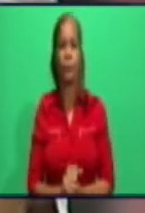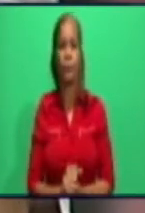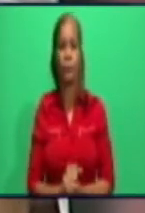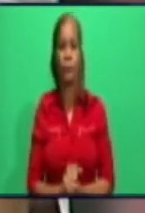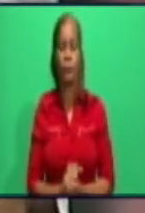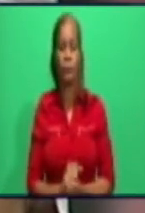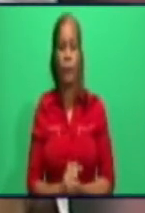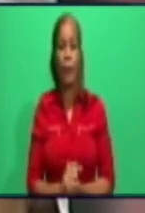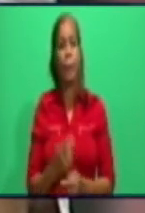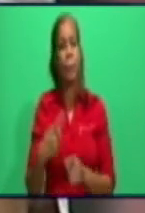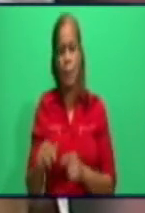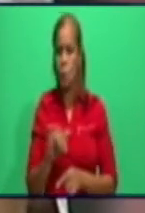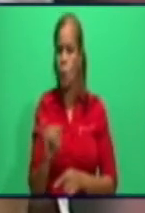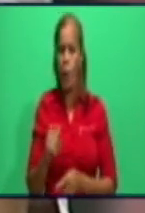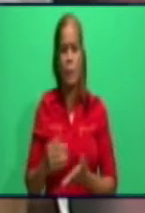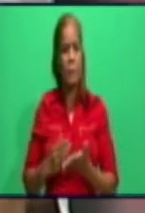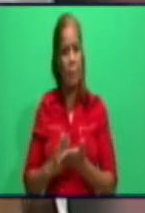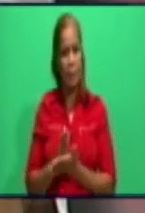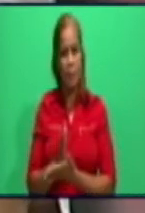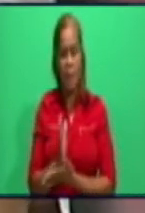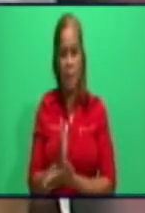Por lo demás, se mantienen los diferentes flujos